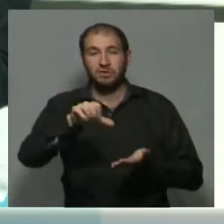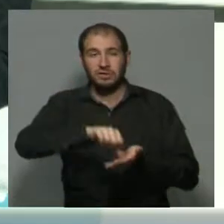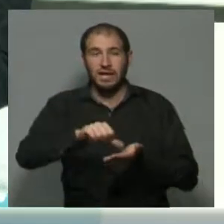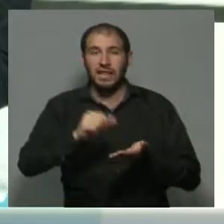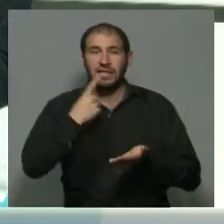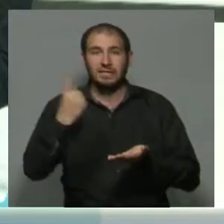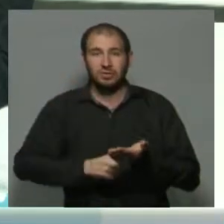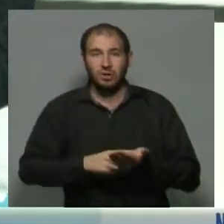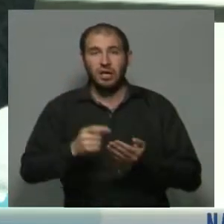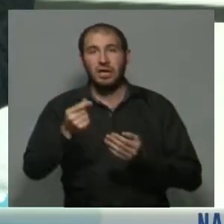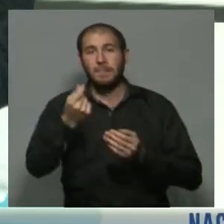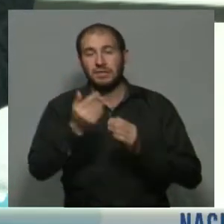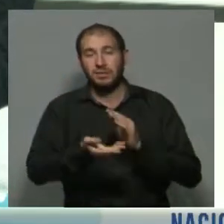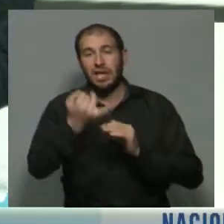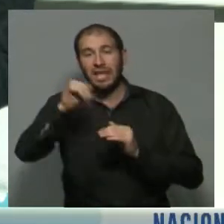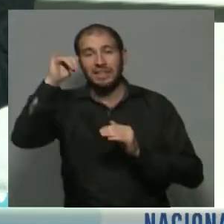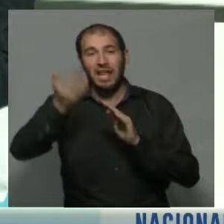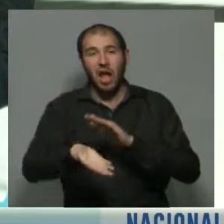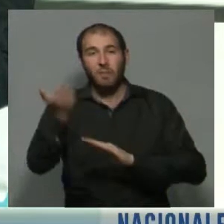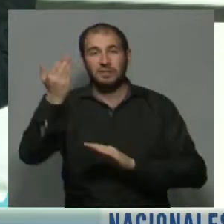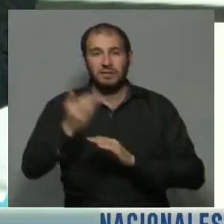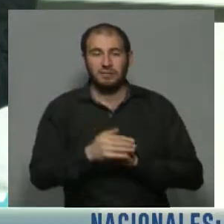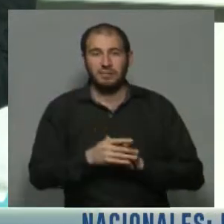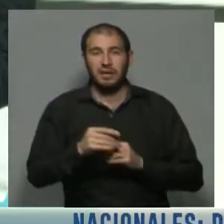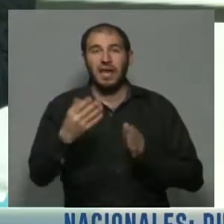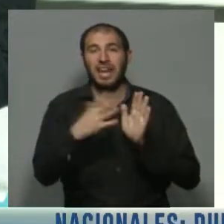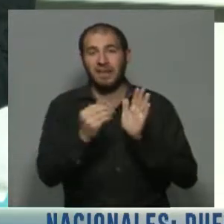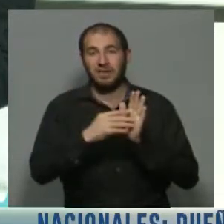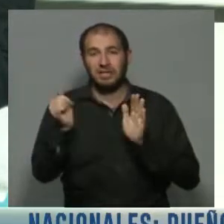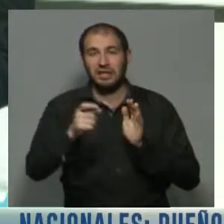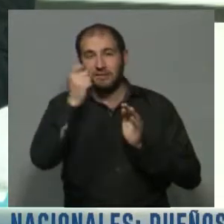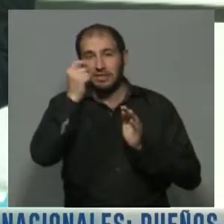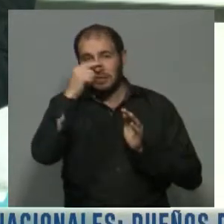la decisión de subir la tasa de interés de referencia al